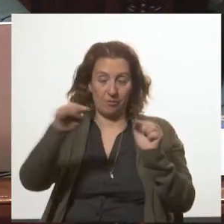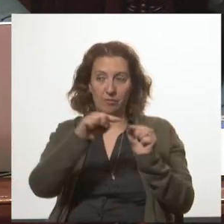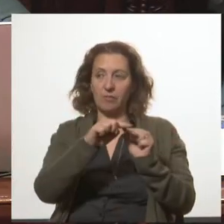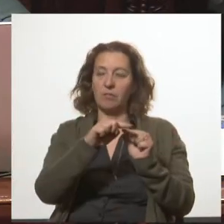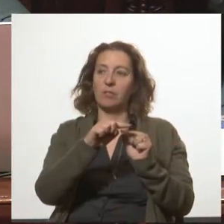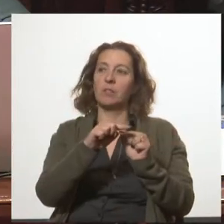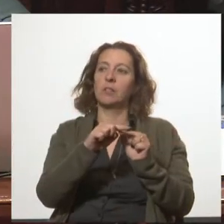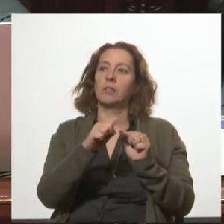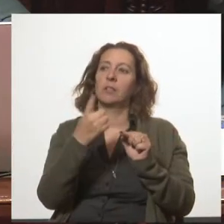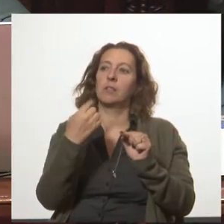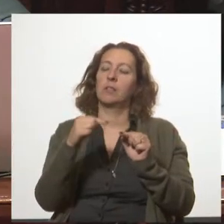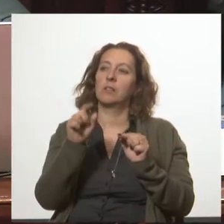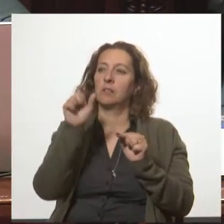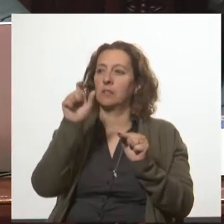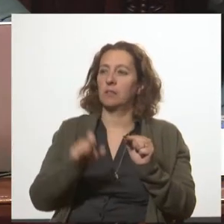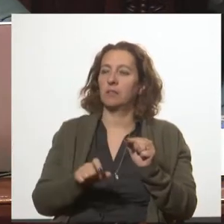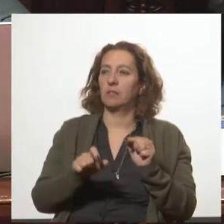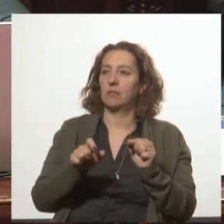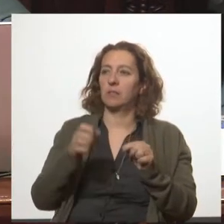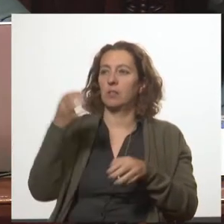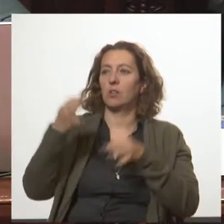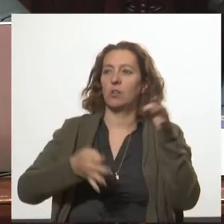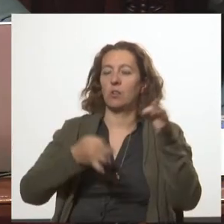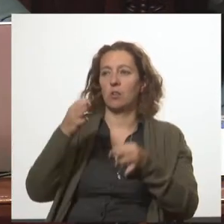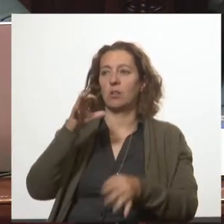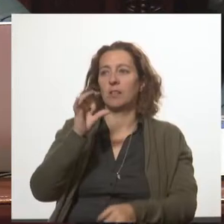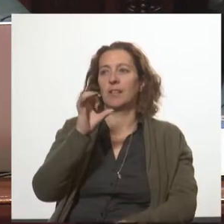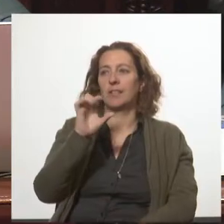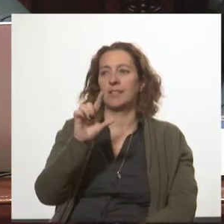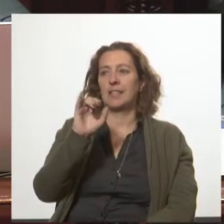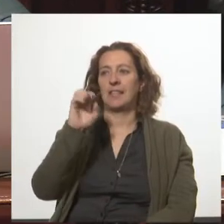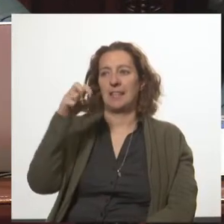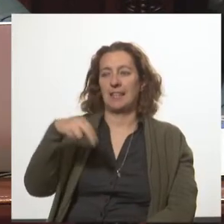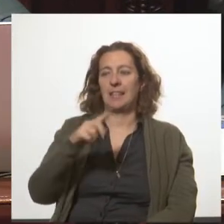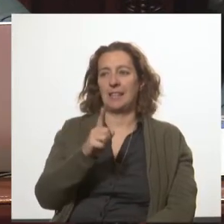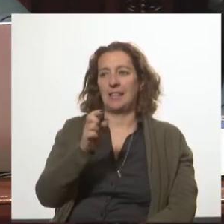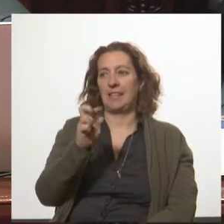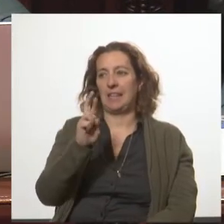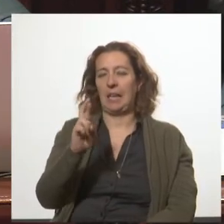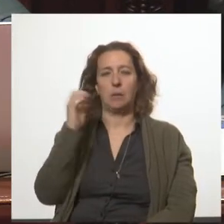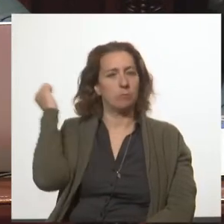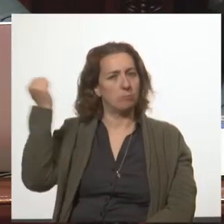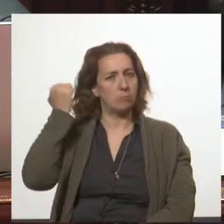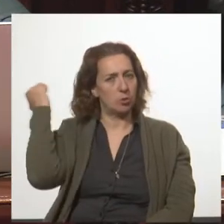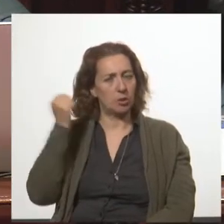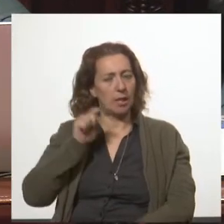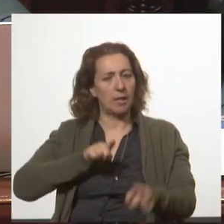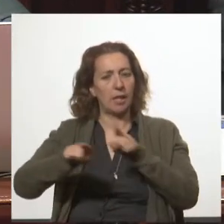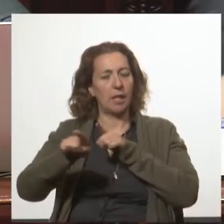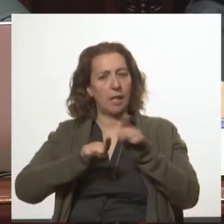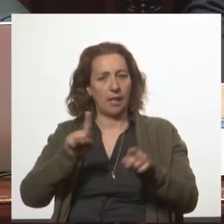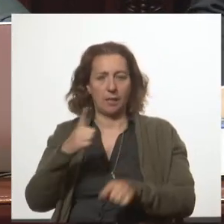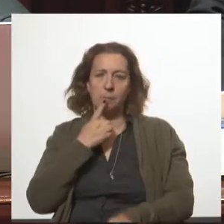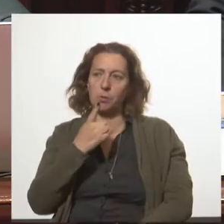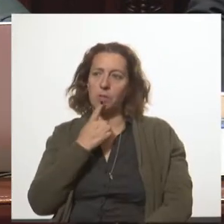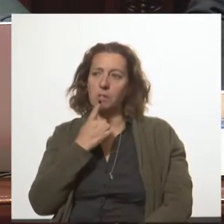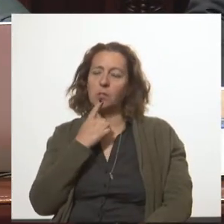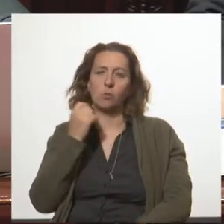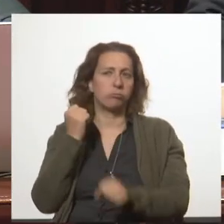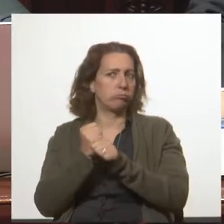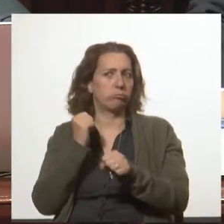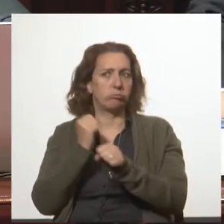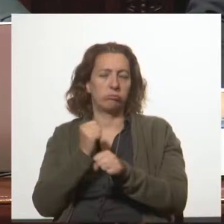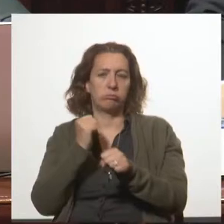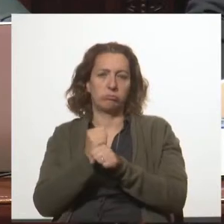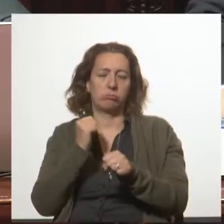de el contador federico slim que era un destacado dirigente político que que trabajo